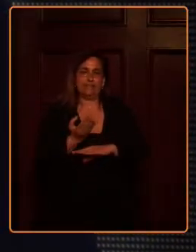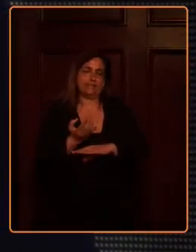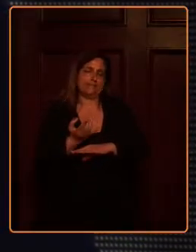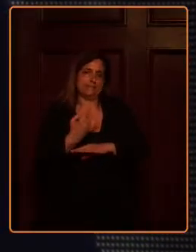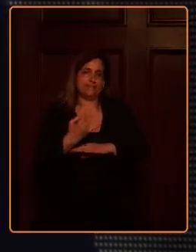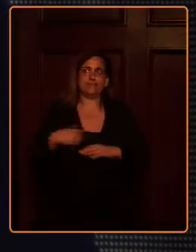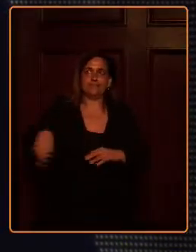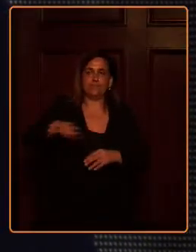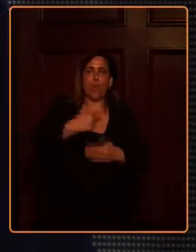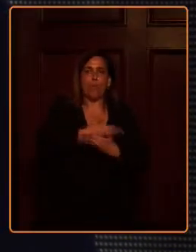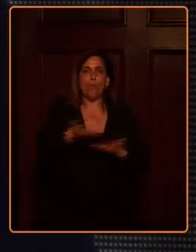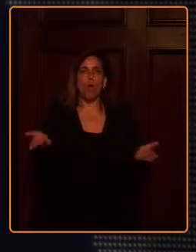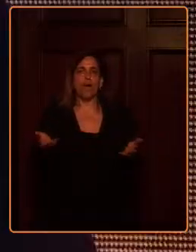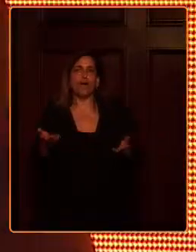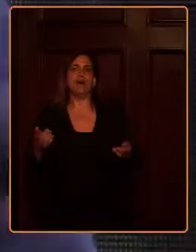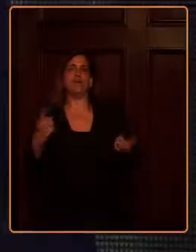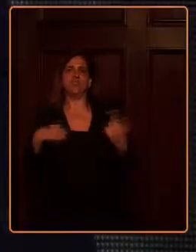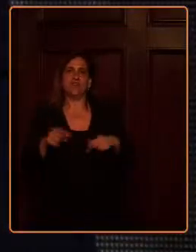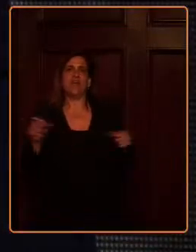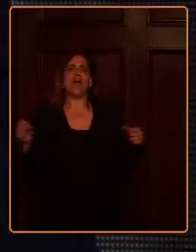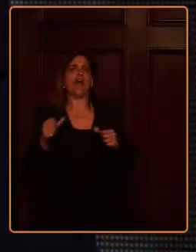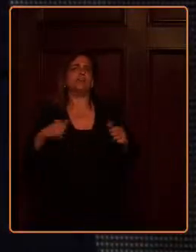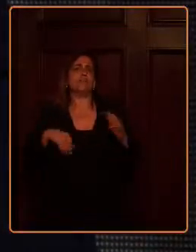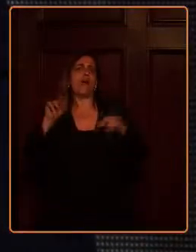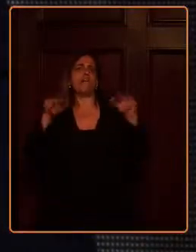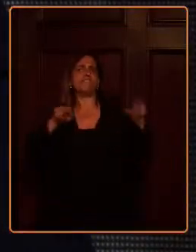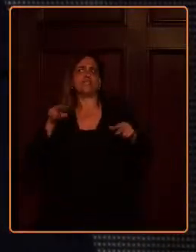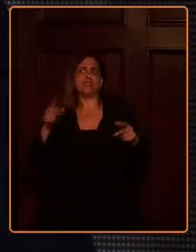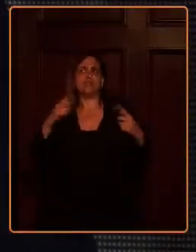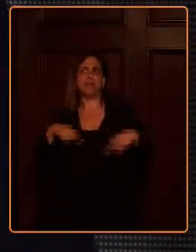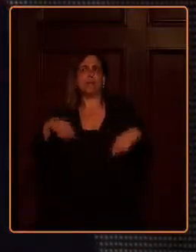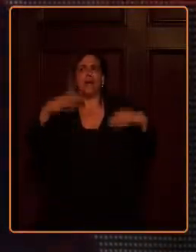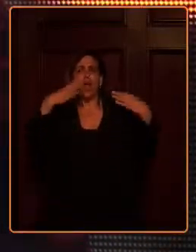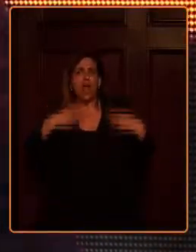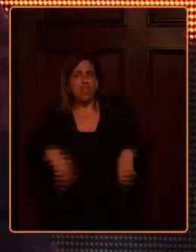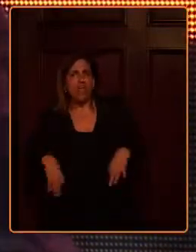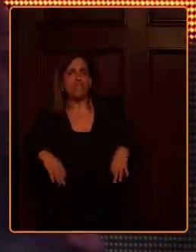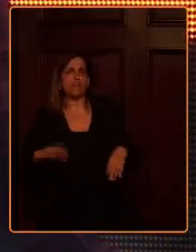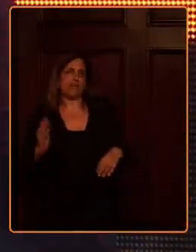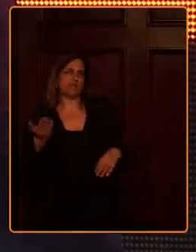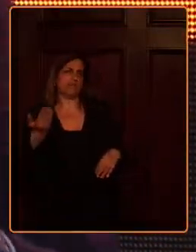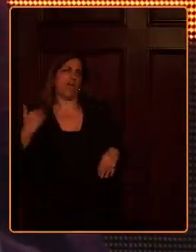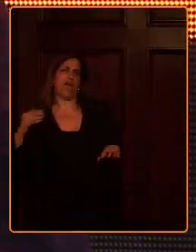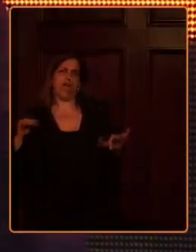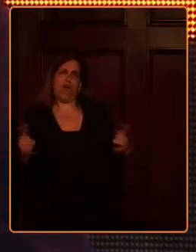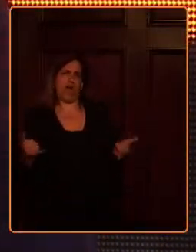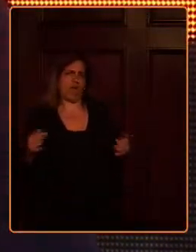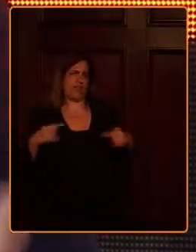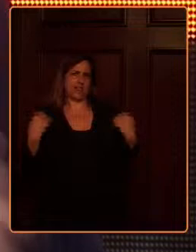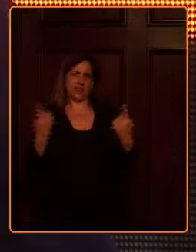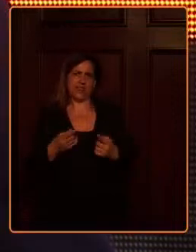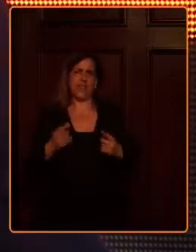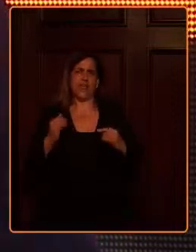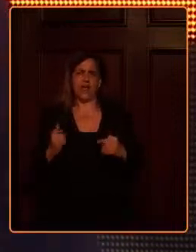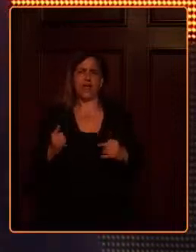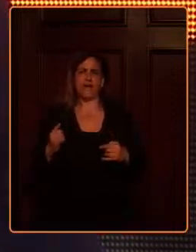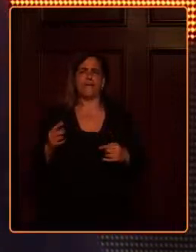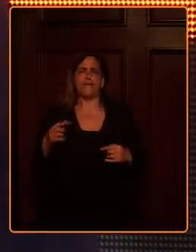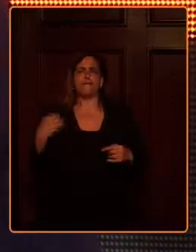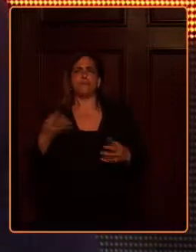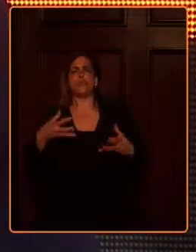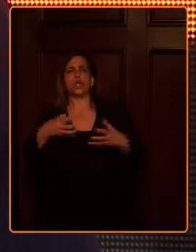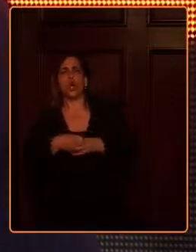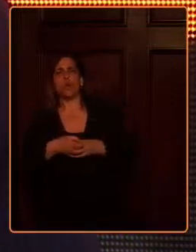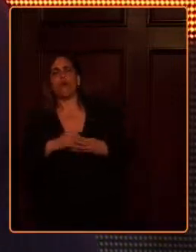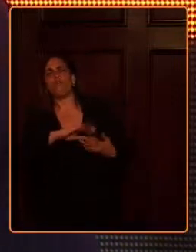movimientos de mercado que la hacen más visible y que el consumidor final puede comprar o que puede usar gratuitamente con